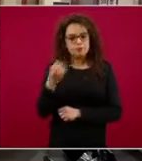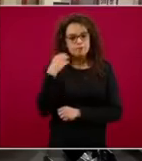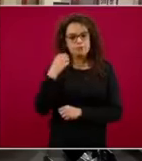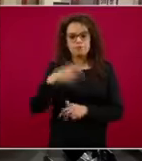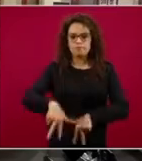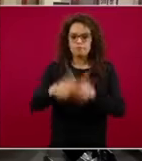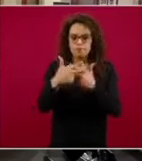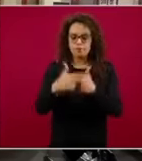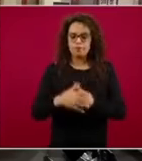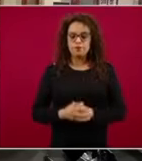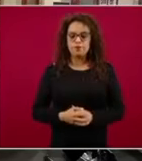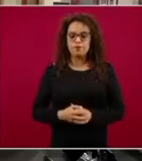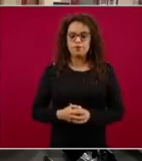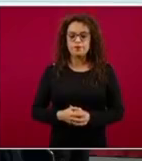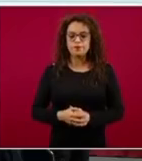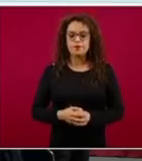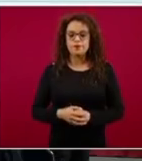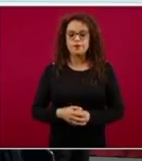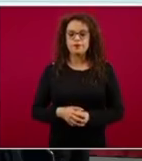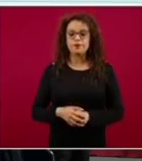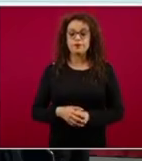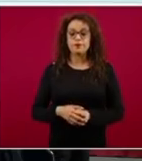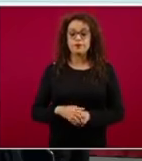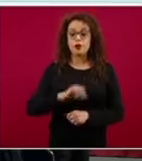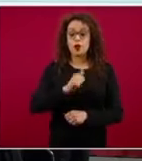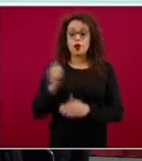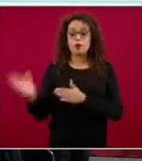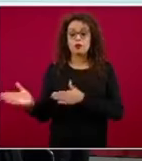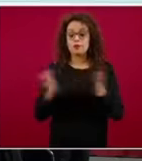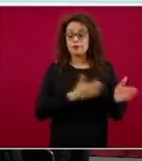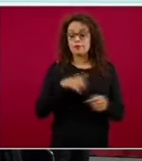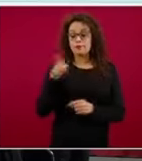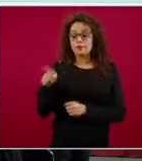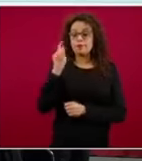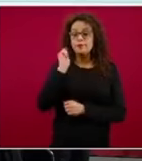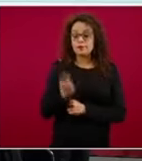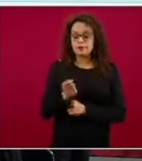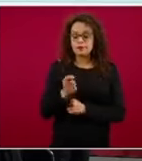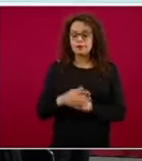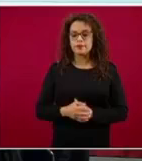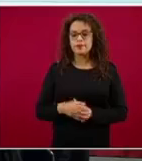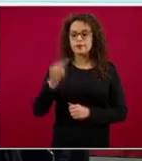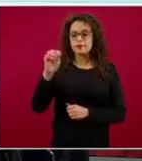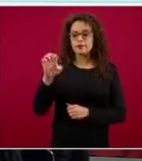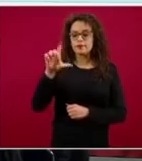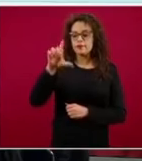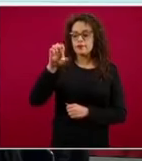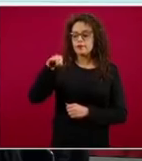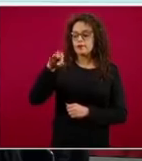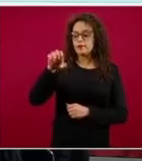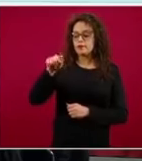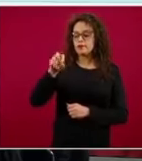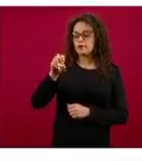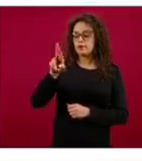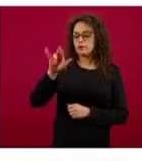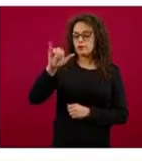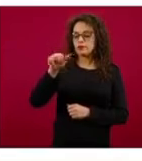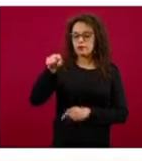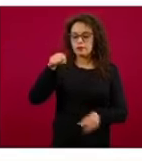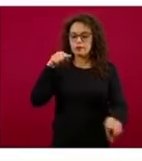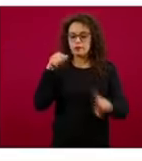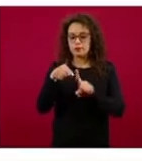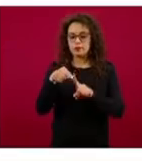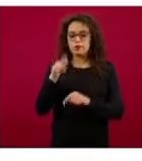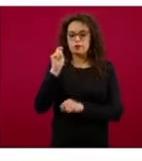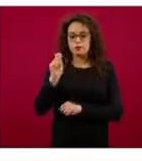siguiente. En el componente de las brigadas y la telementoría, también es un esfuerzo que se ha coordinado con el Instituto Nacional de